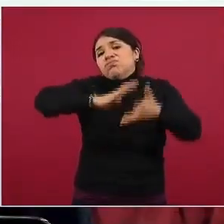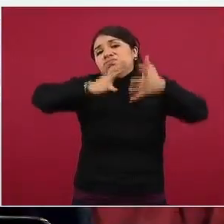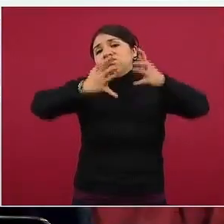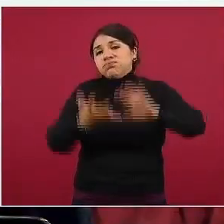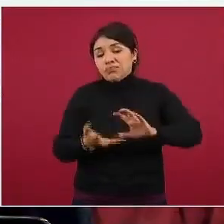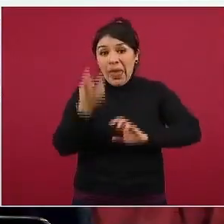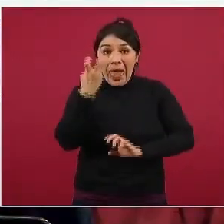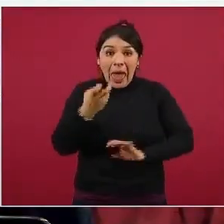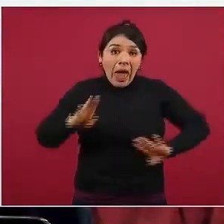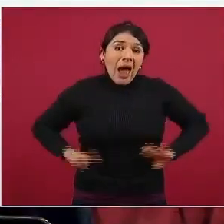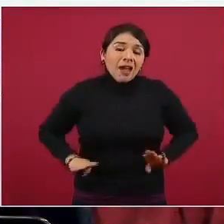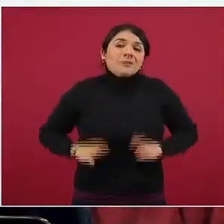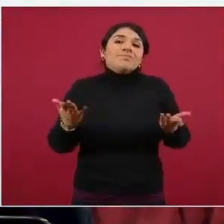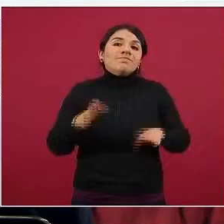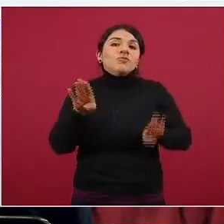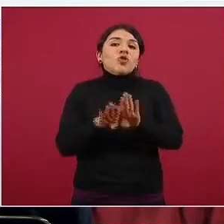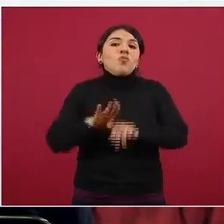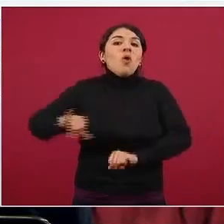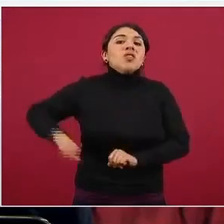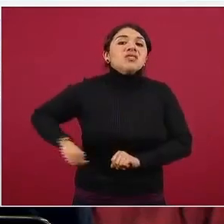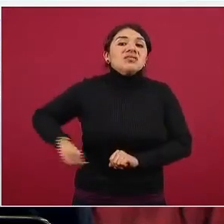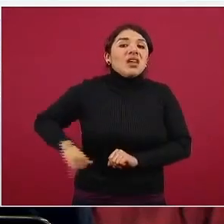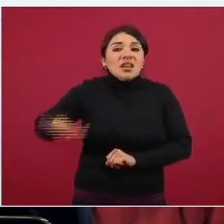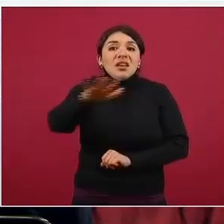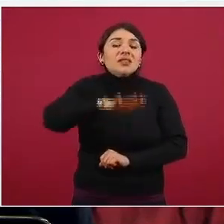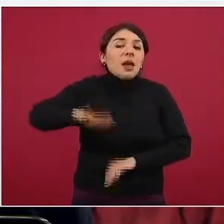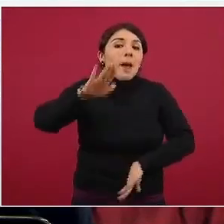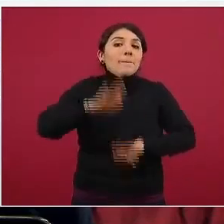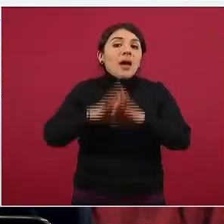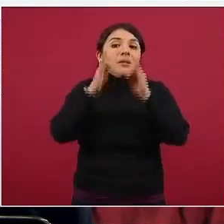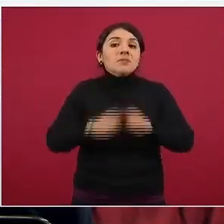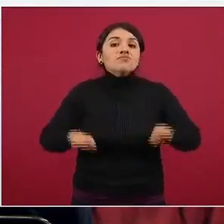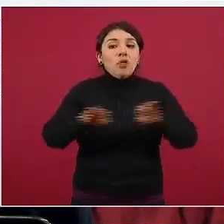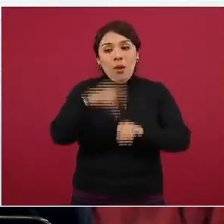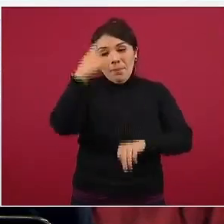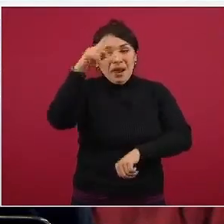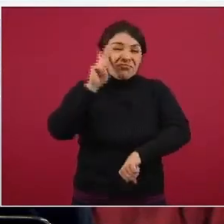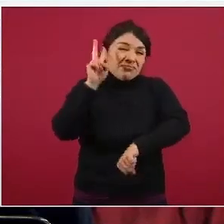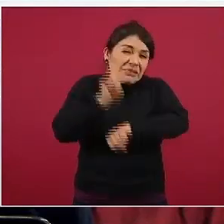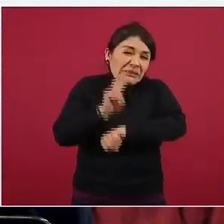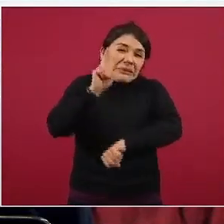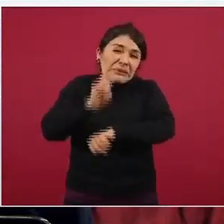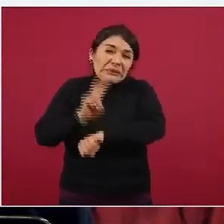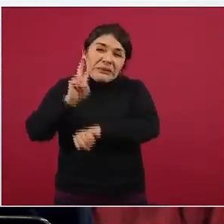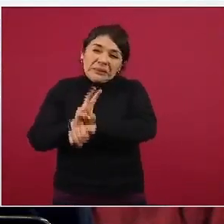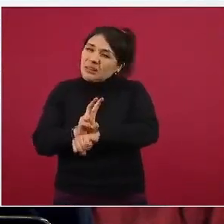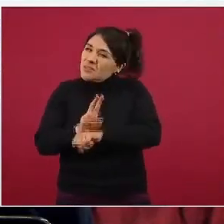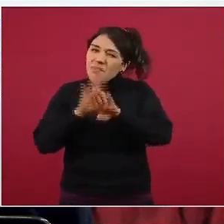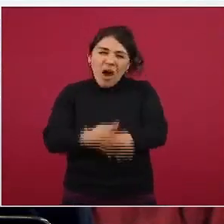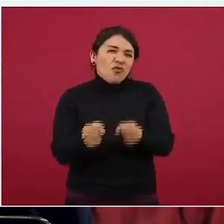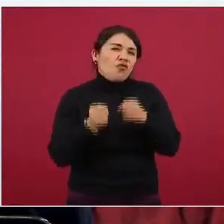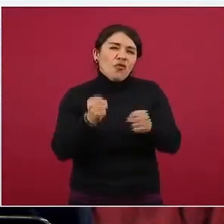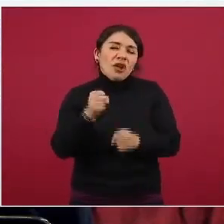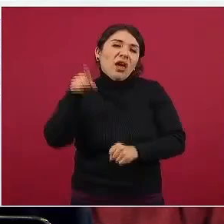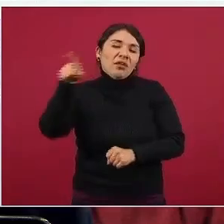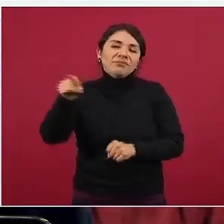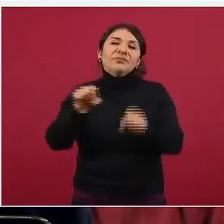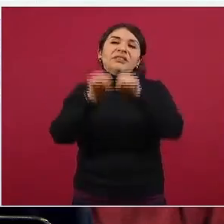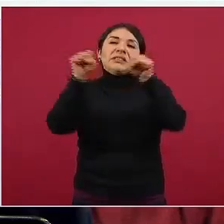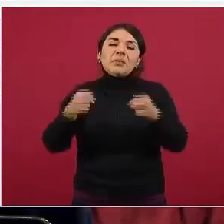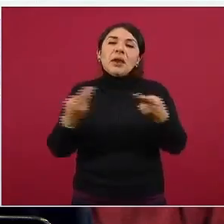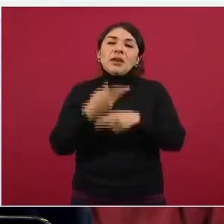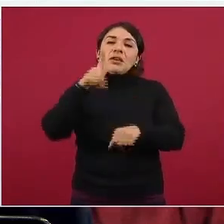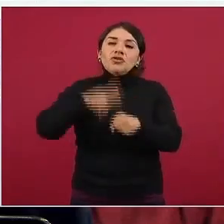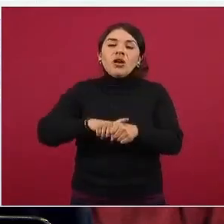esto es parte de los intereses o el interés específico de esta vigilancia estrecha que desde el sistema nacional